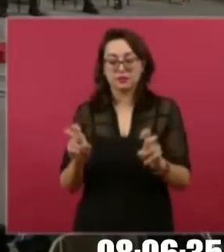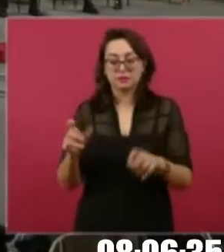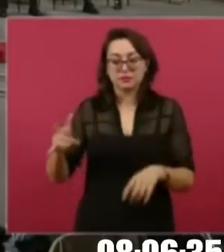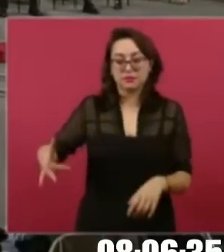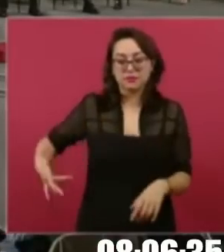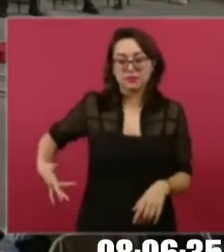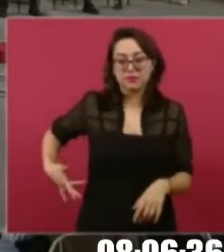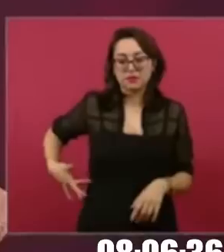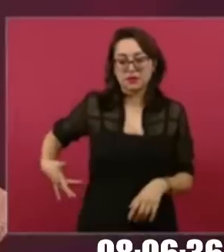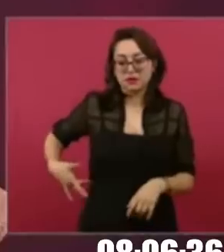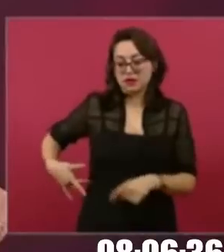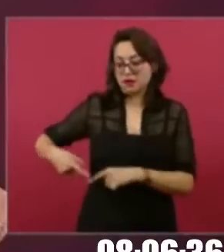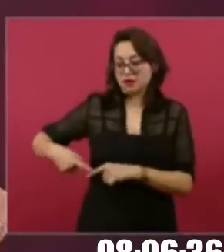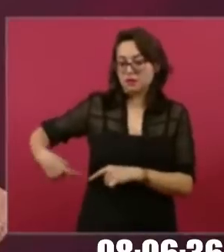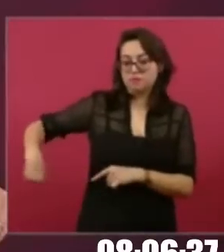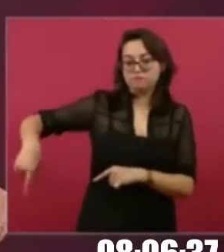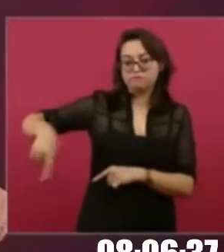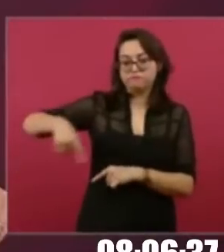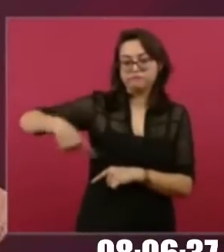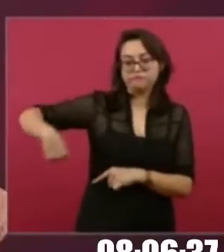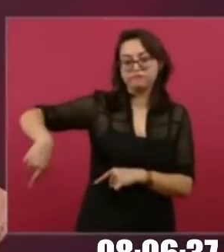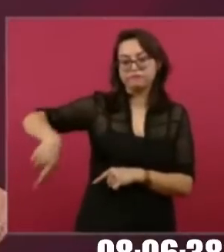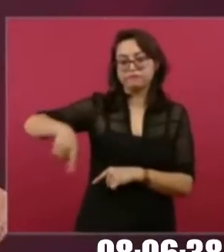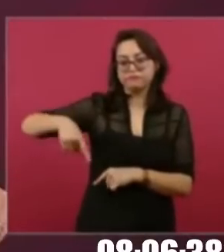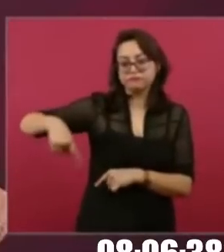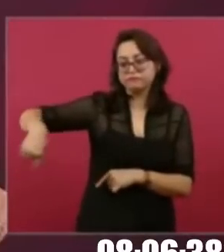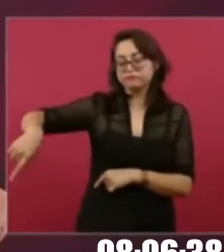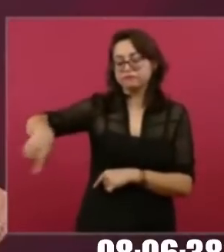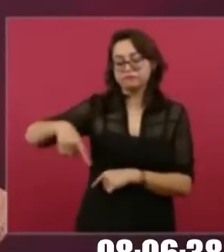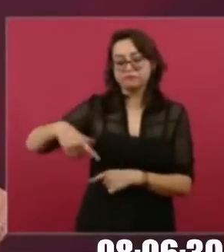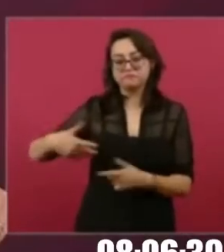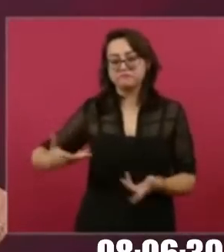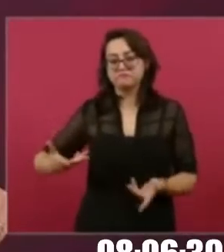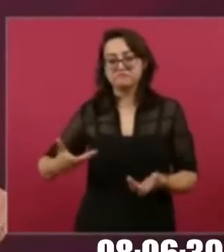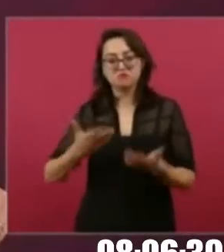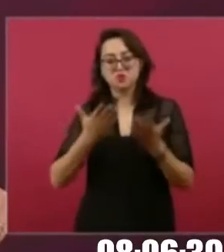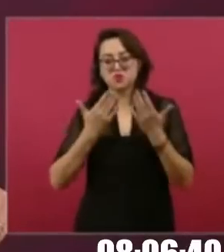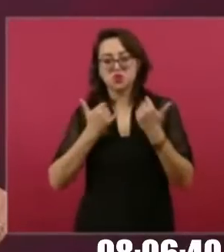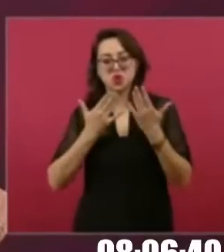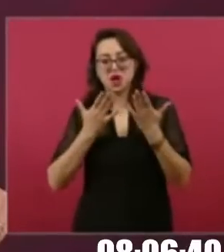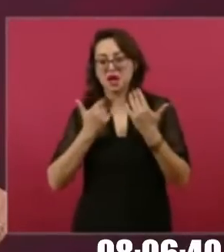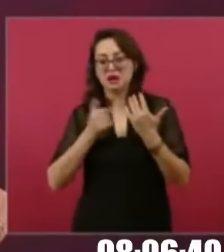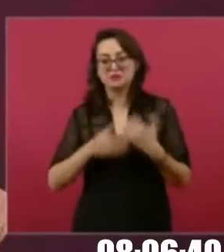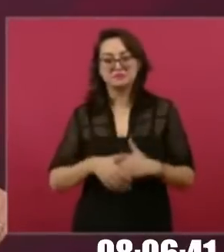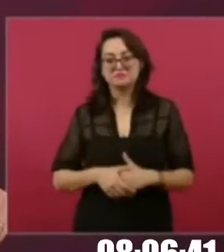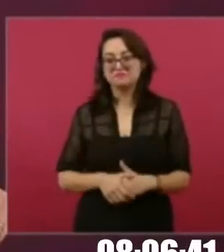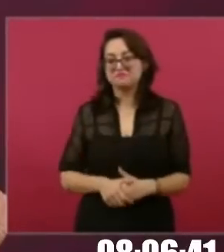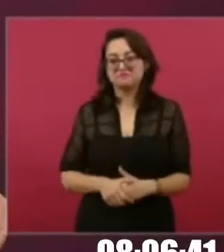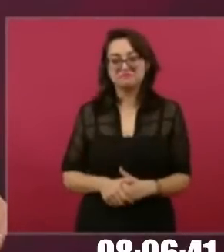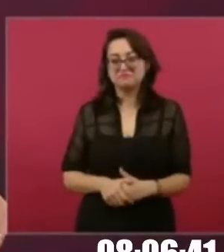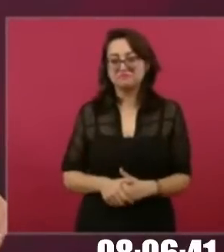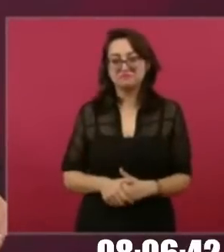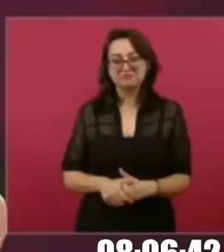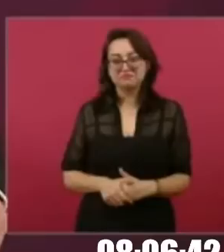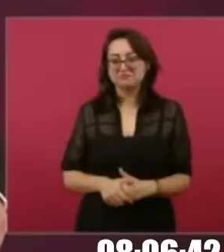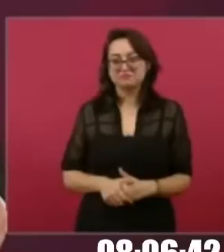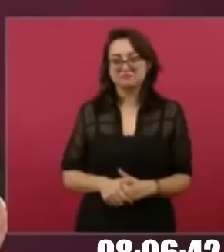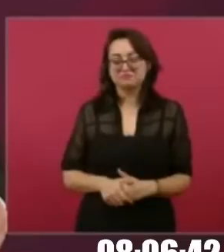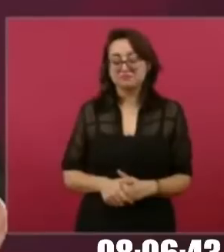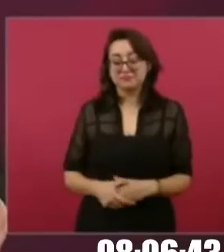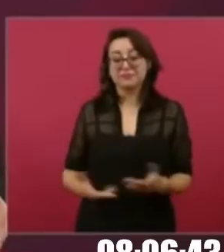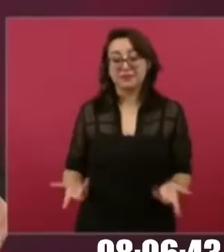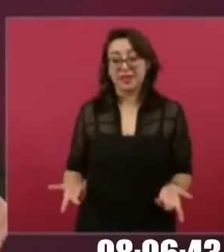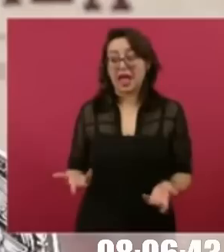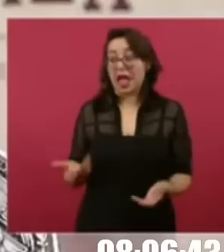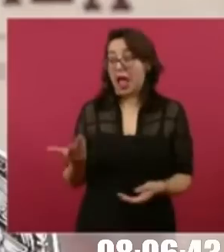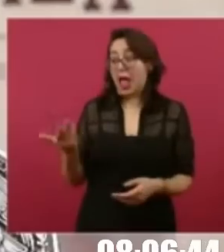si no ha sido por su gestión la gente tuviera viajando a algo tan complicado que es el asunto